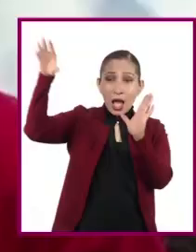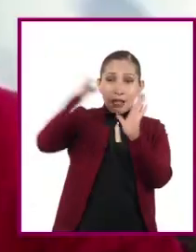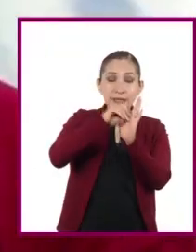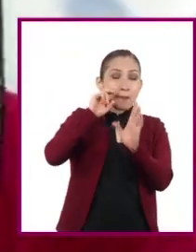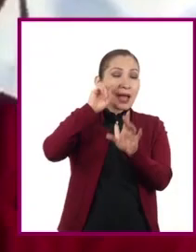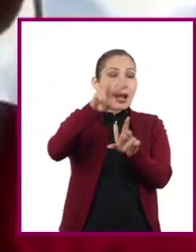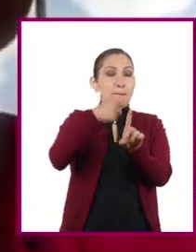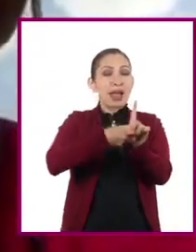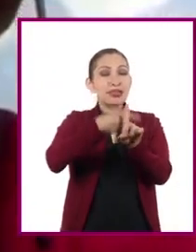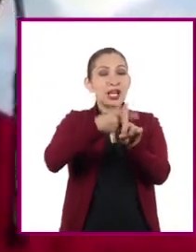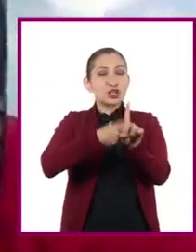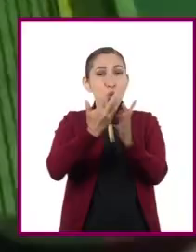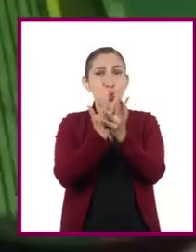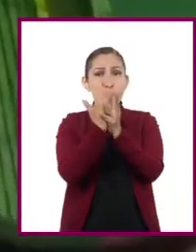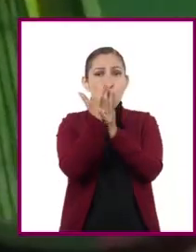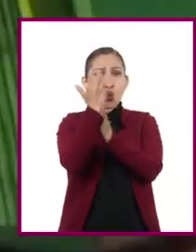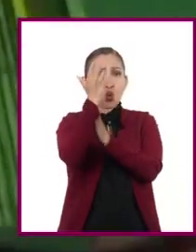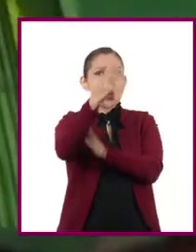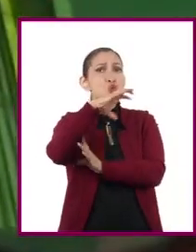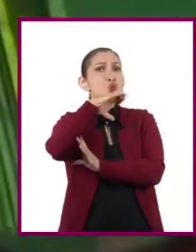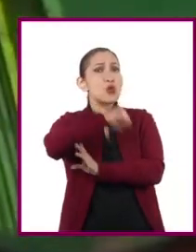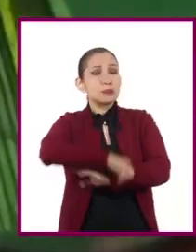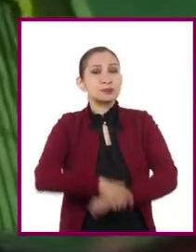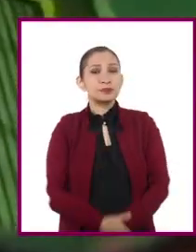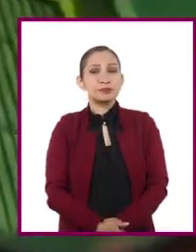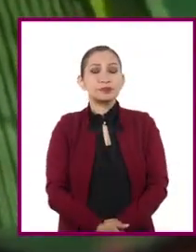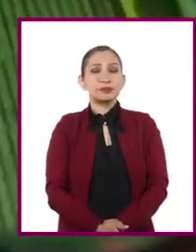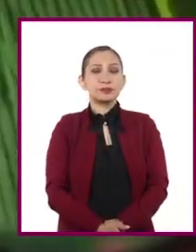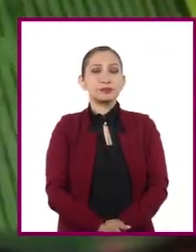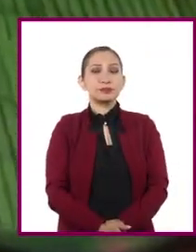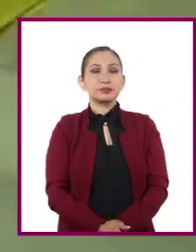las temperaturas máximas alcanzables.